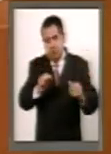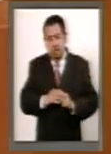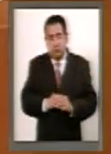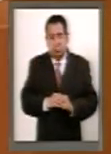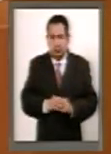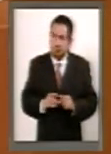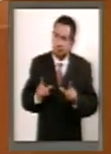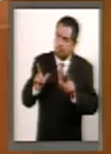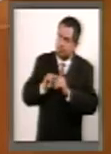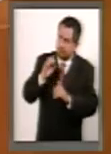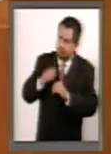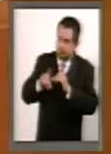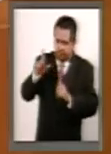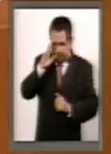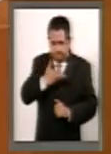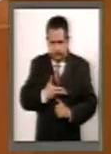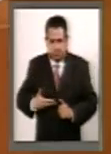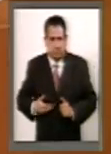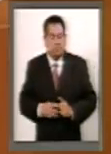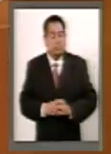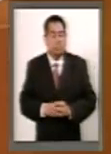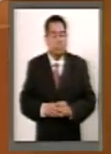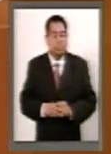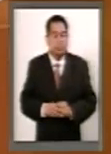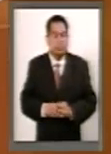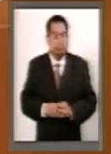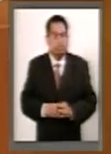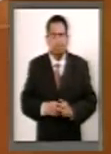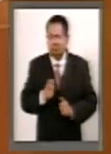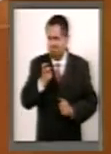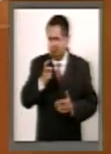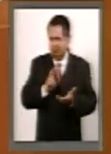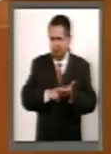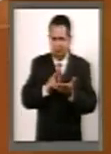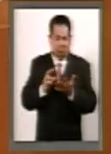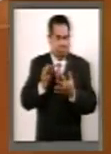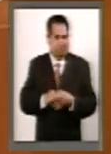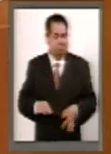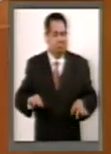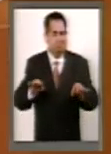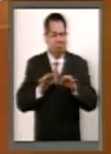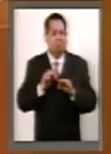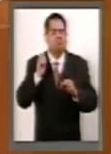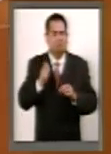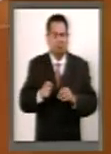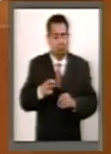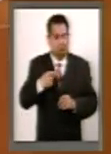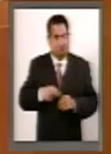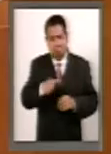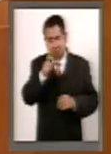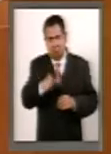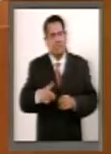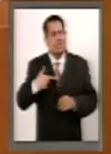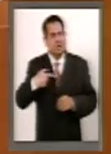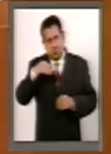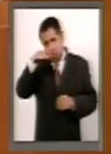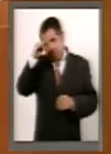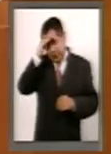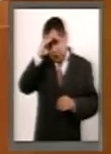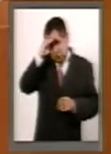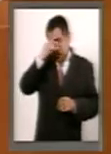Concluyo, señor presidente. Es congruente y de valor la persona que dice lo que